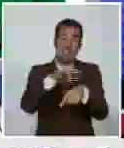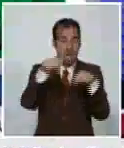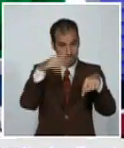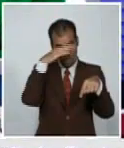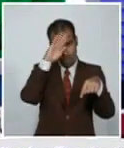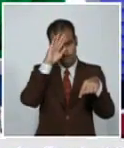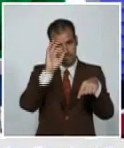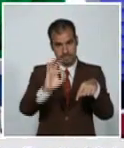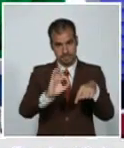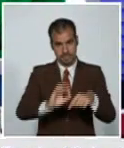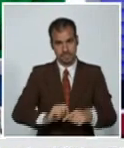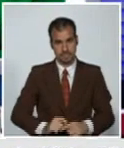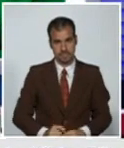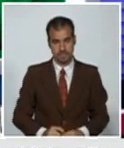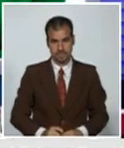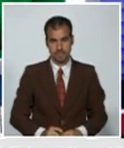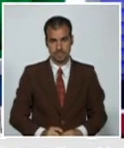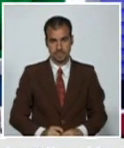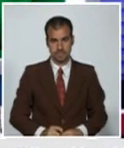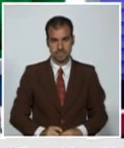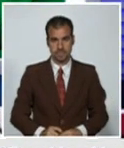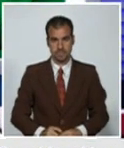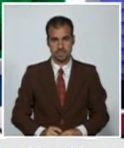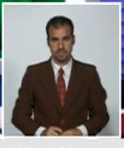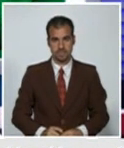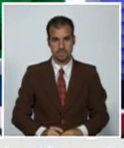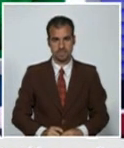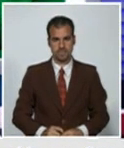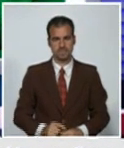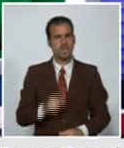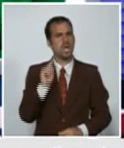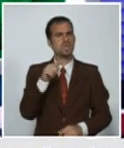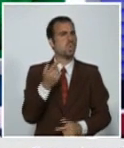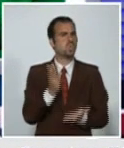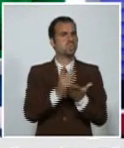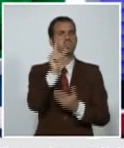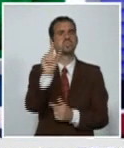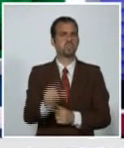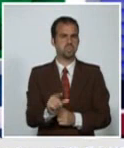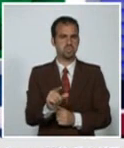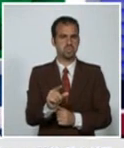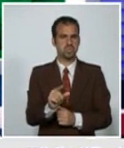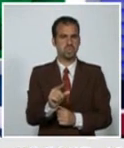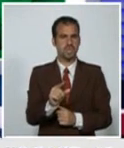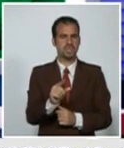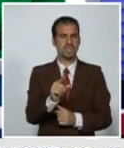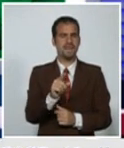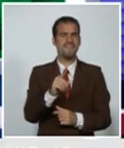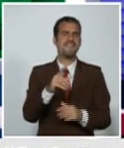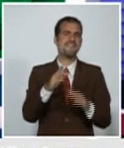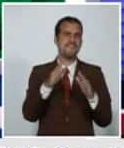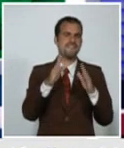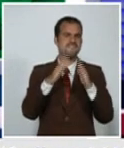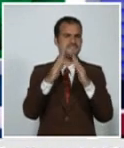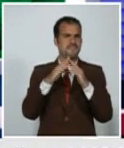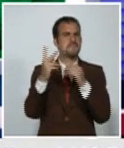Estamos hablando de un estudiante que se diagnosticó del Congo aquí en La